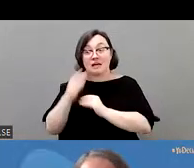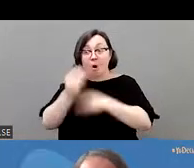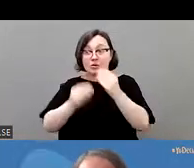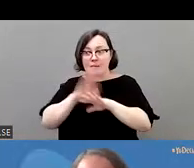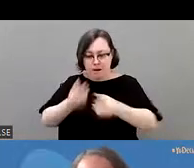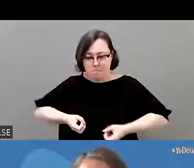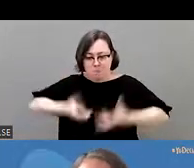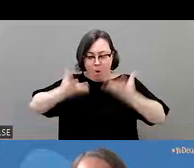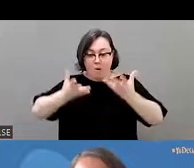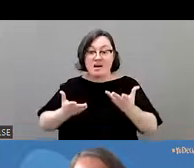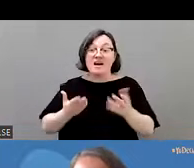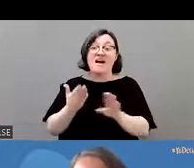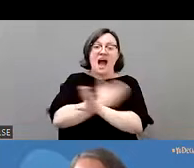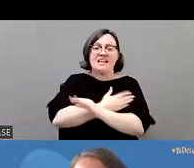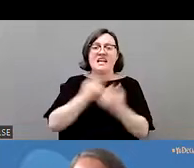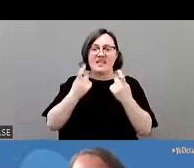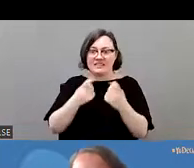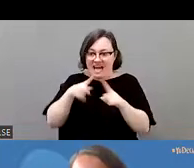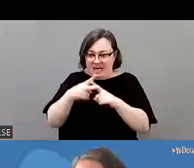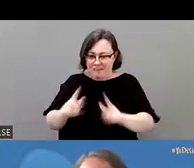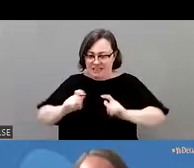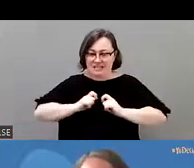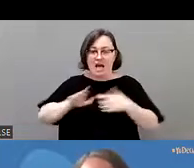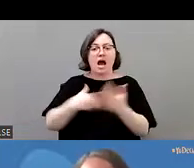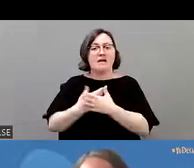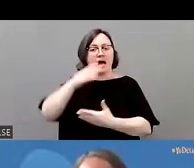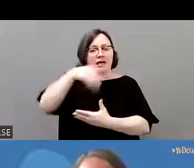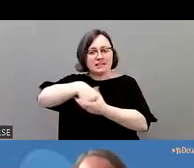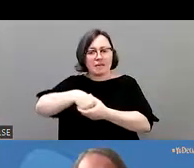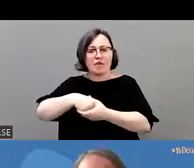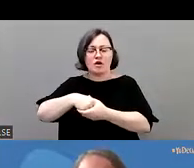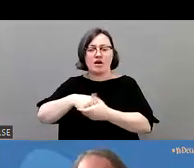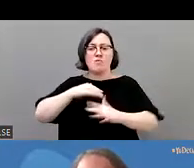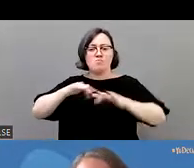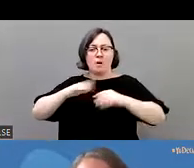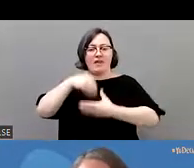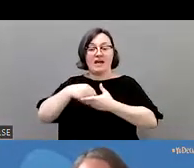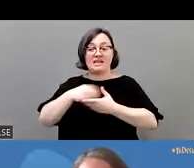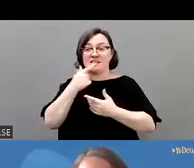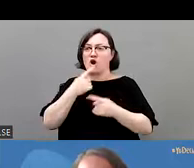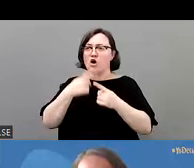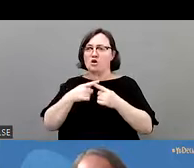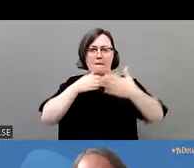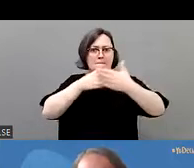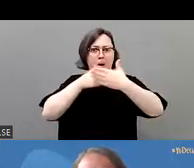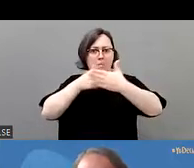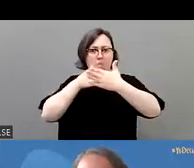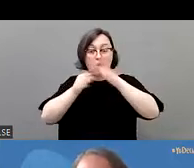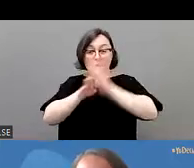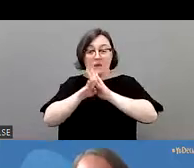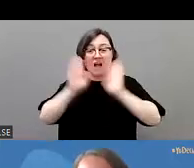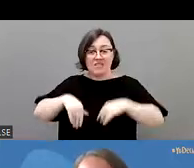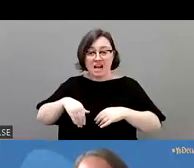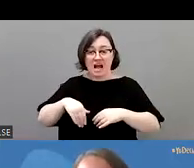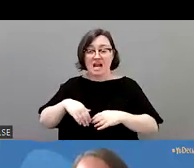expresarse, necesitan acceso a las herramientas y a la intervención que lo permita. Cuanto más retengamos el acceso a estas cosas, más tiempo